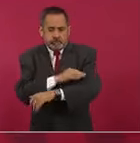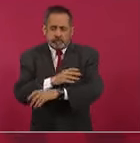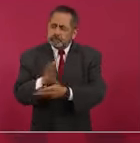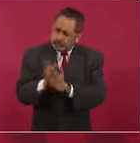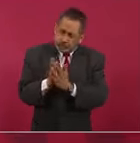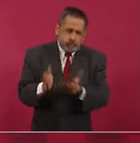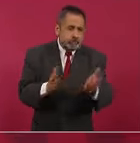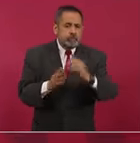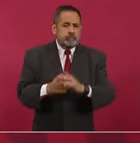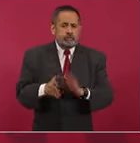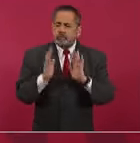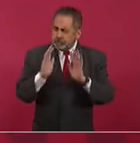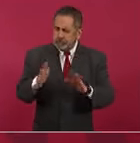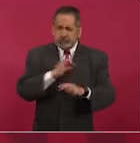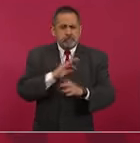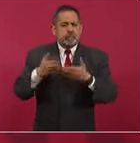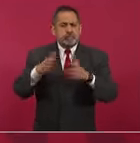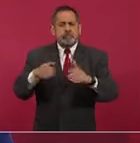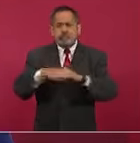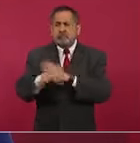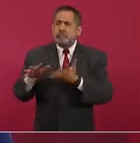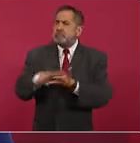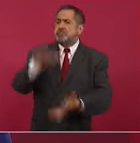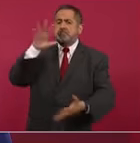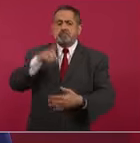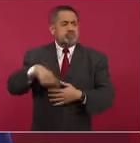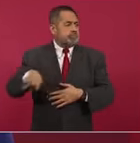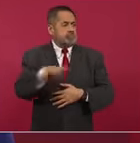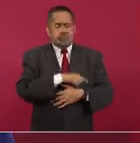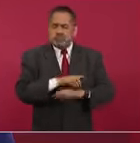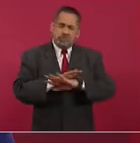de estar, y yo insisto, ya la gran mayoría ya